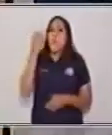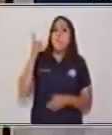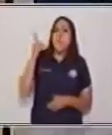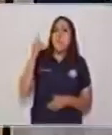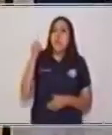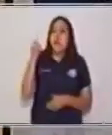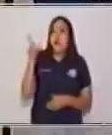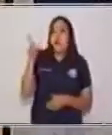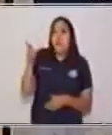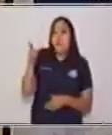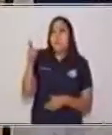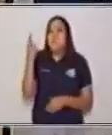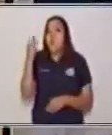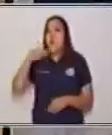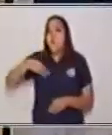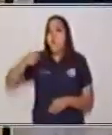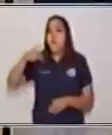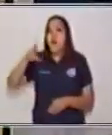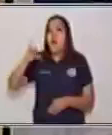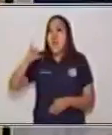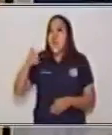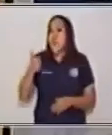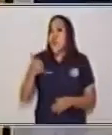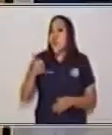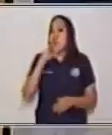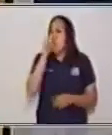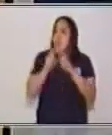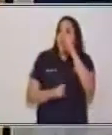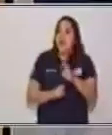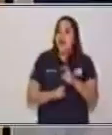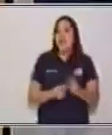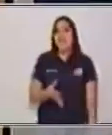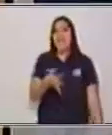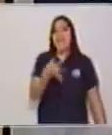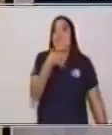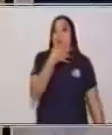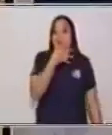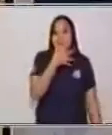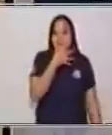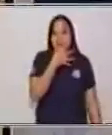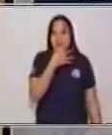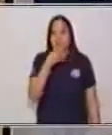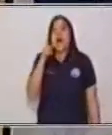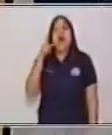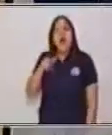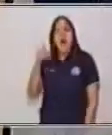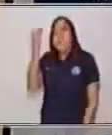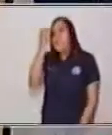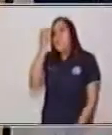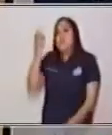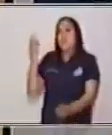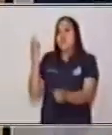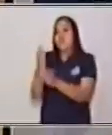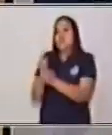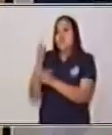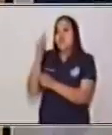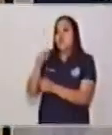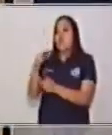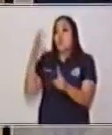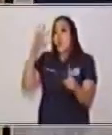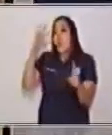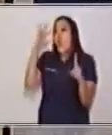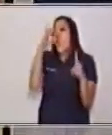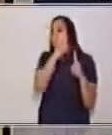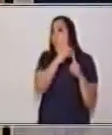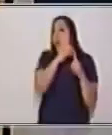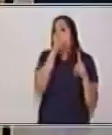Galletas. Entonces, esa es la clara fórmula perfecta para poder encontrar el objeto directo. Cabe